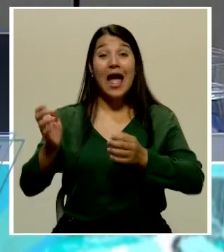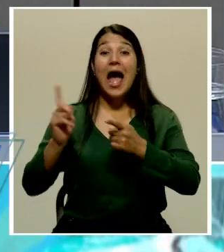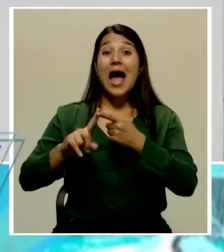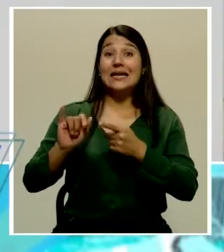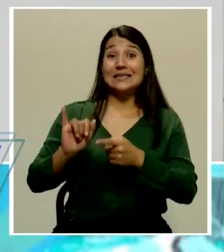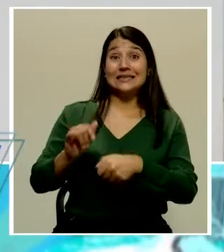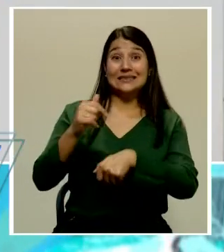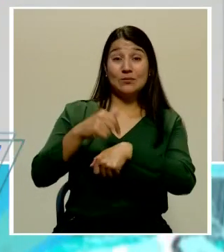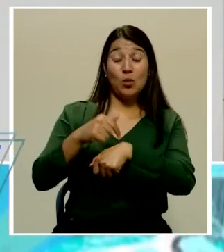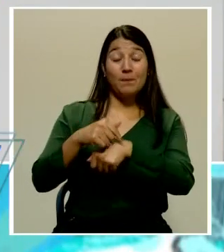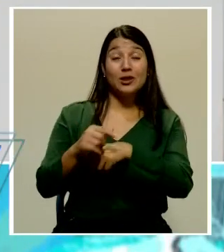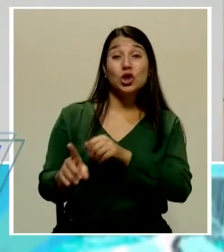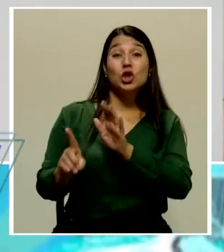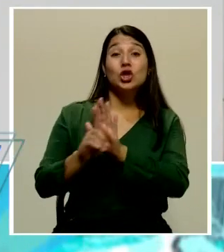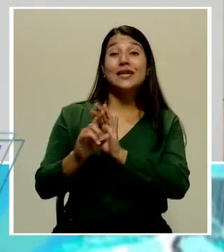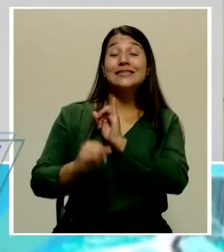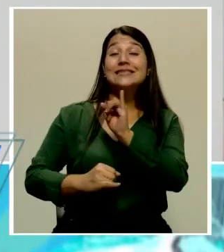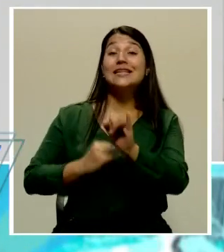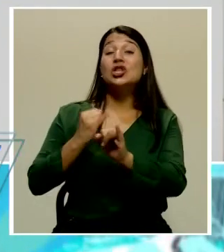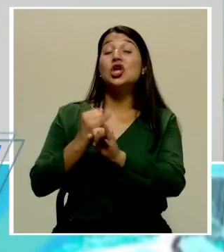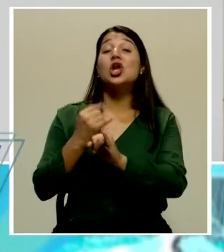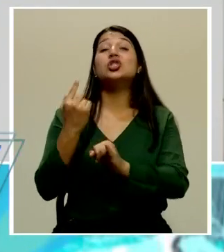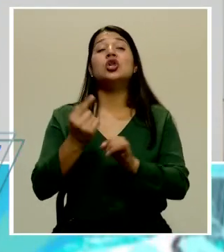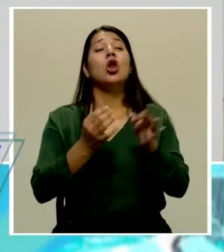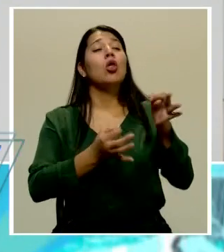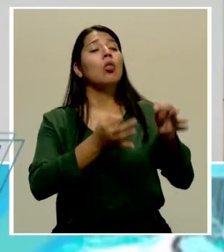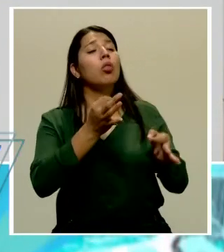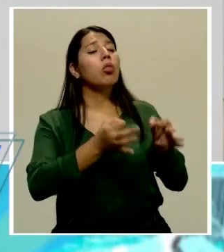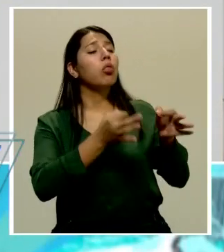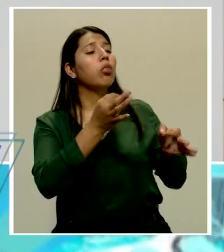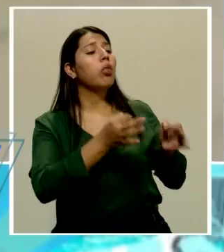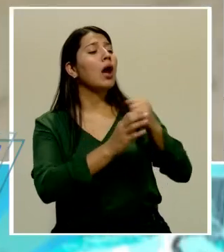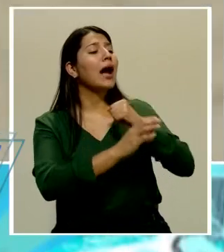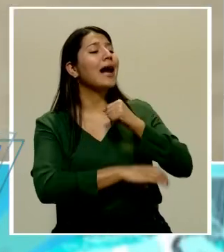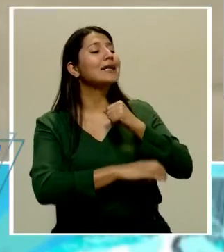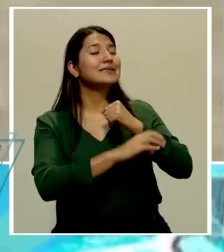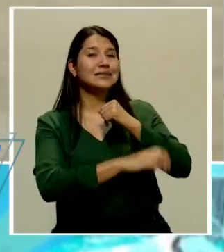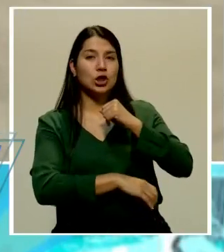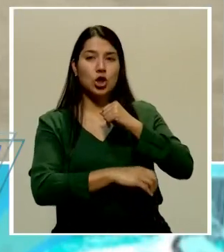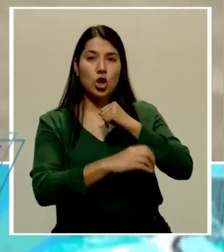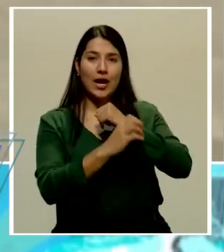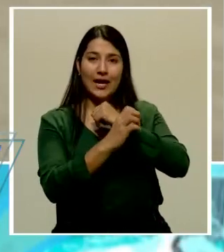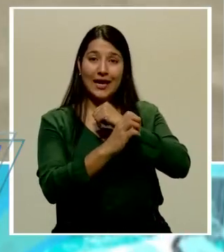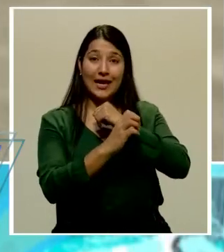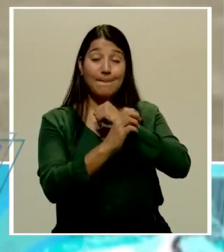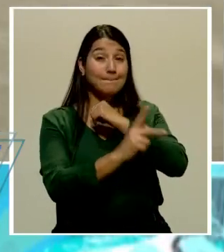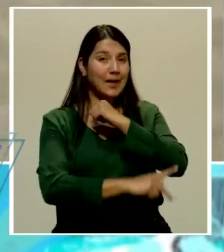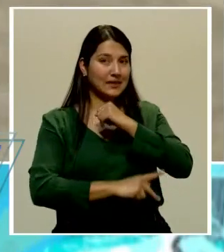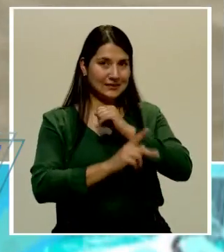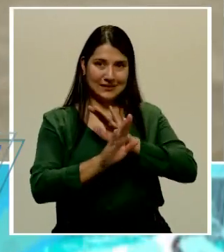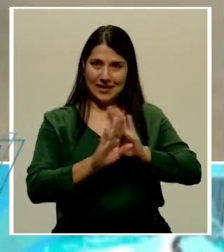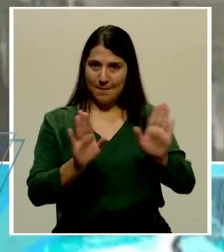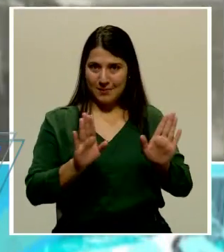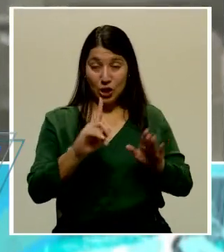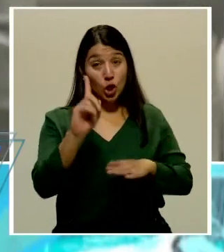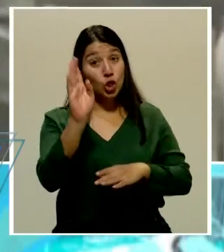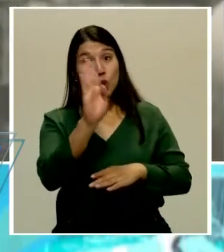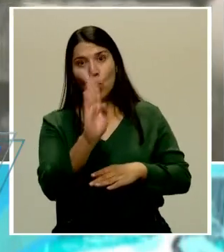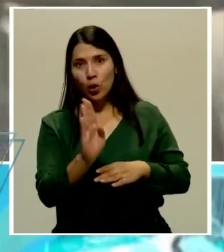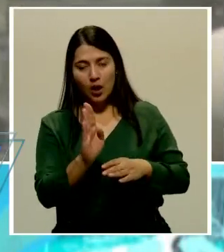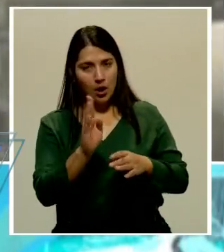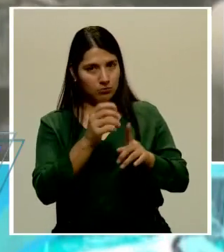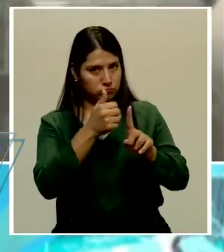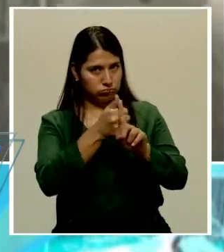derecho internacional solo juzgaba o solo condenaba a estados, nunca a personas. Entonces, si un